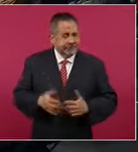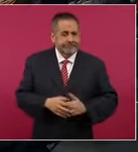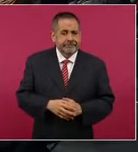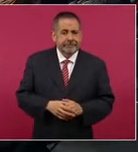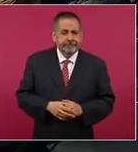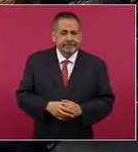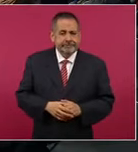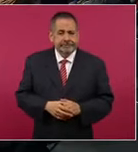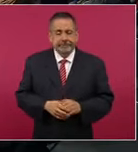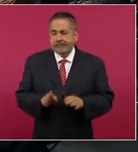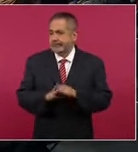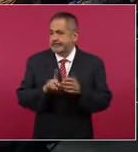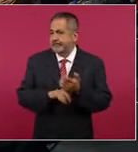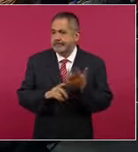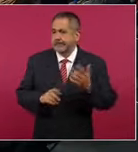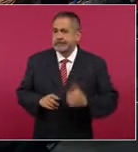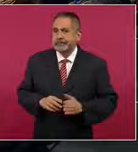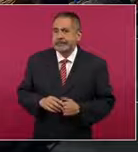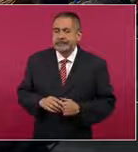qué diría